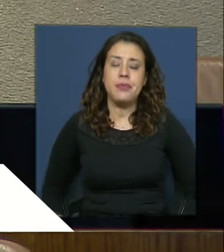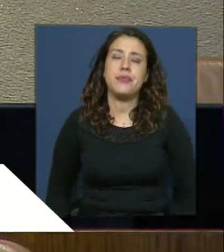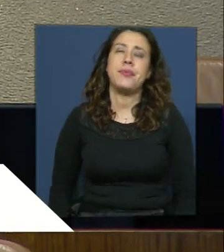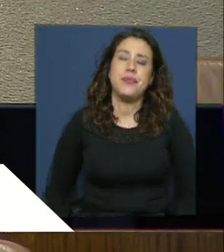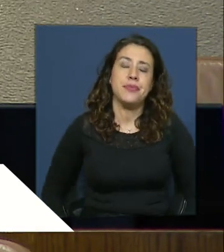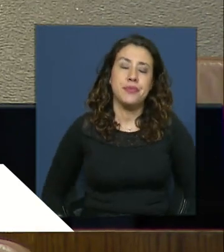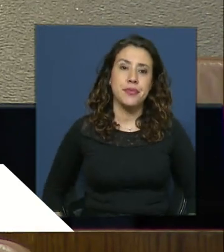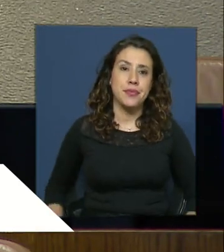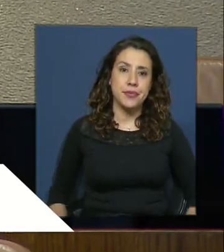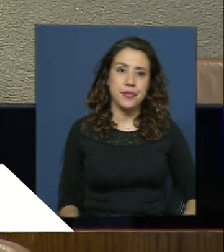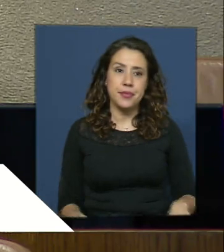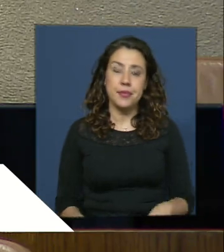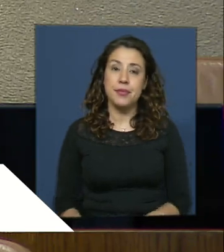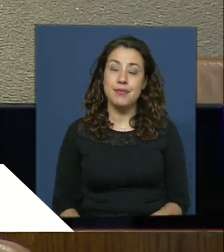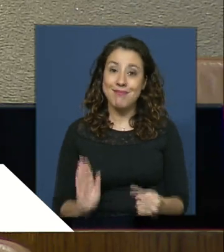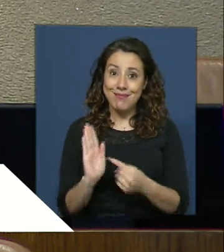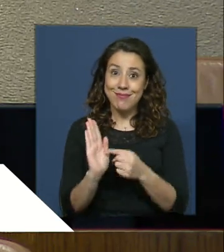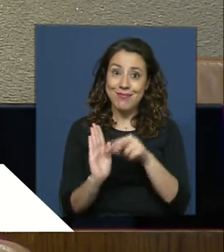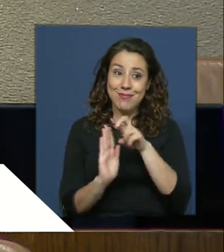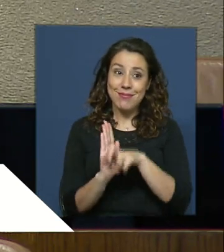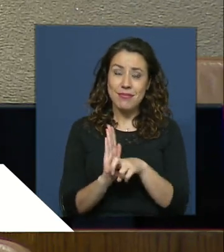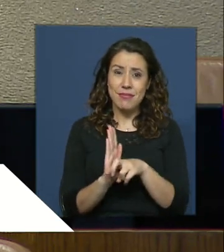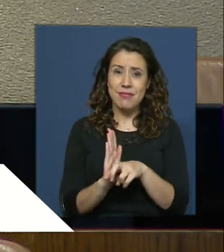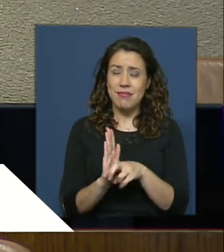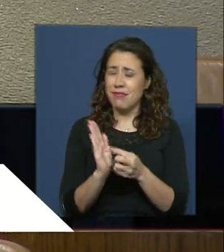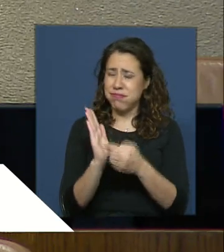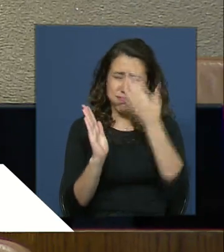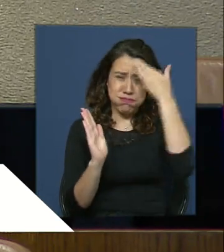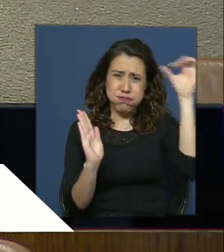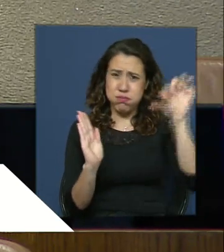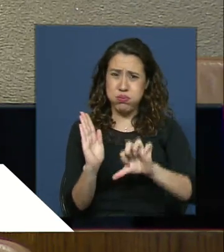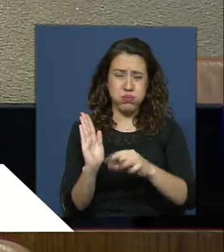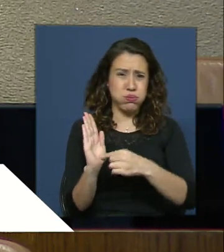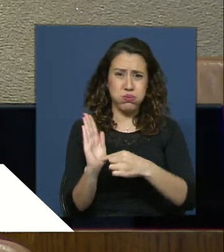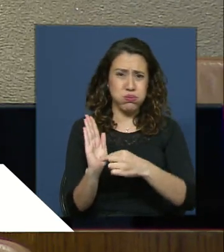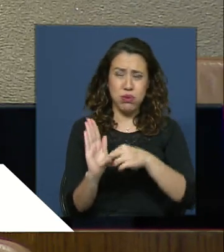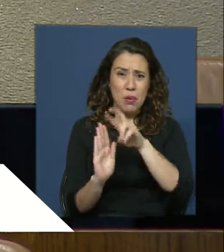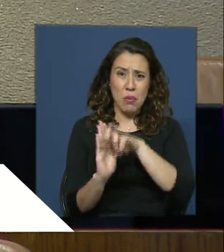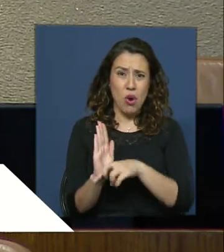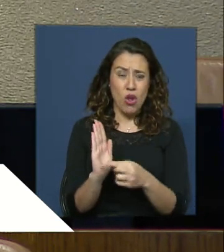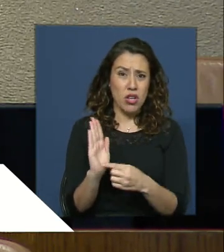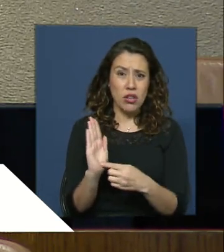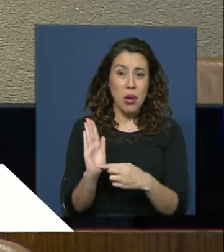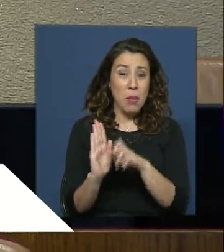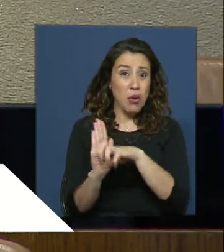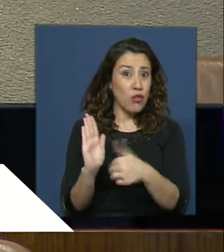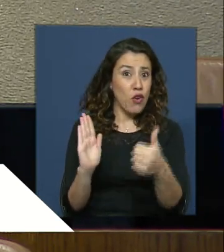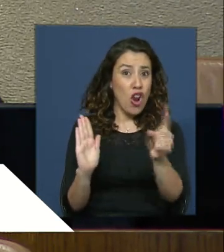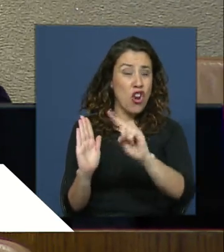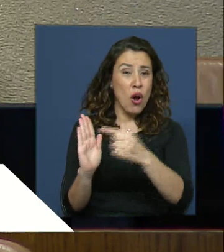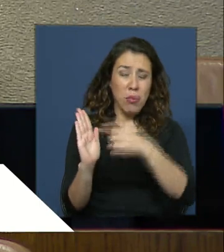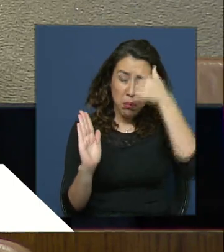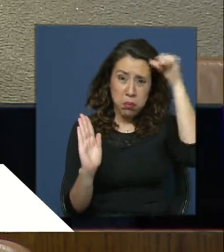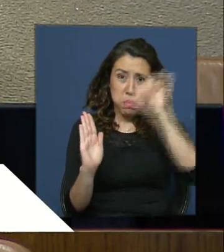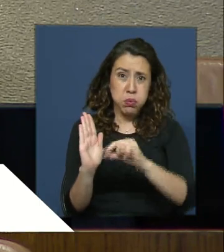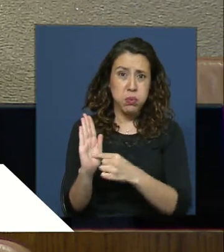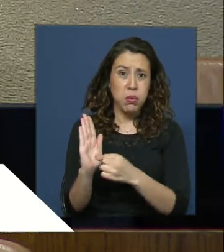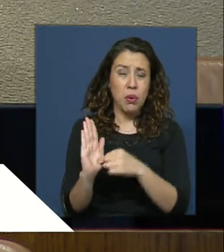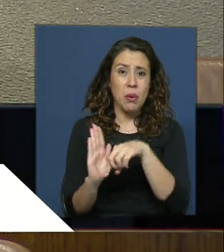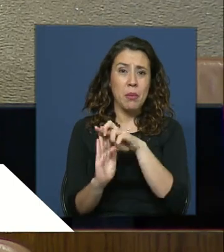que este proyecto es una porquería de proyecto, presidente. No es un proyecto bueno, es una porquería de